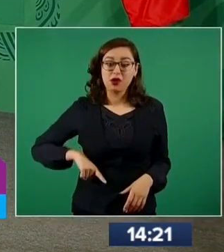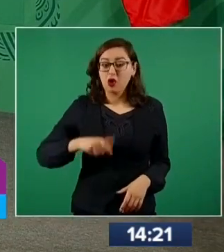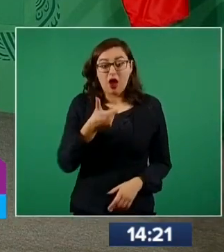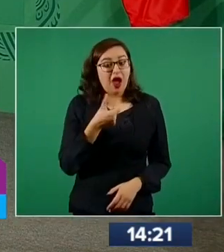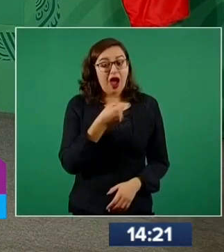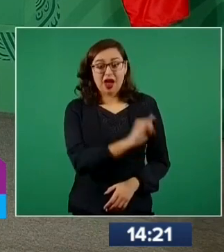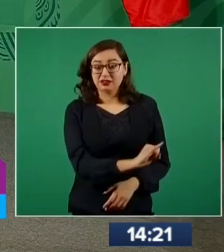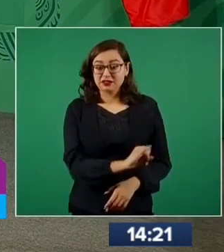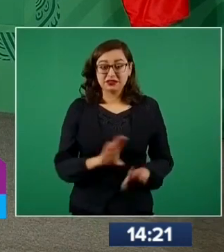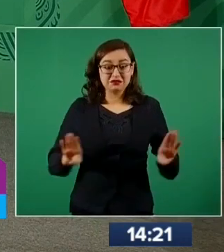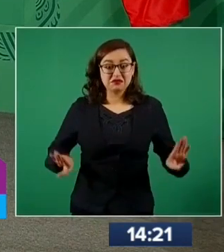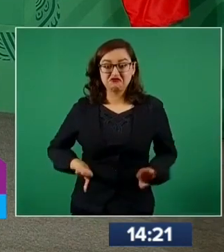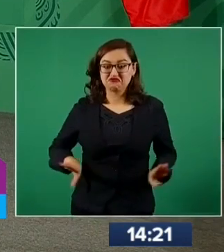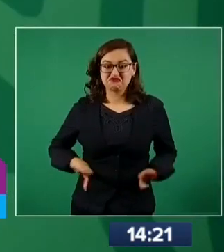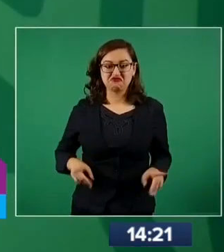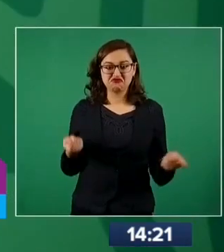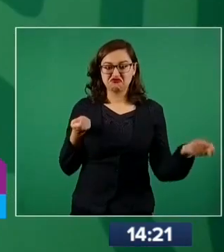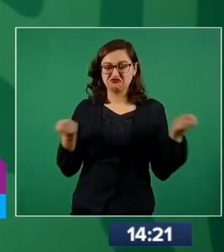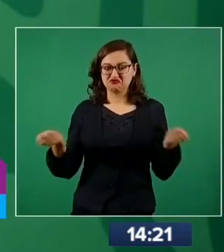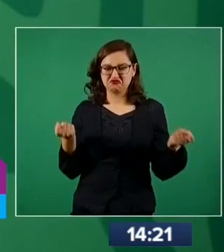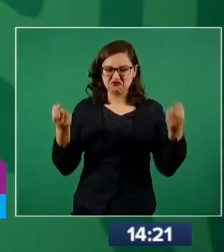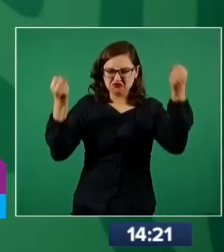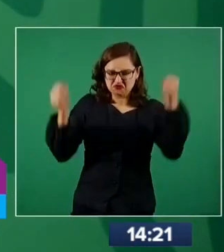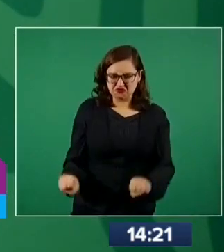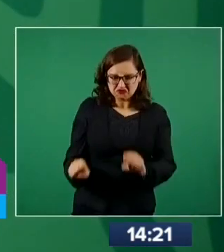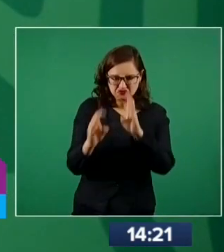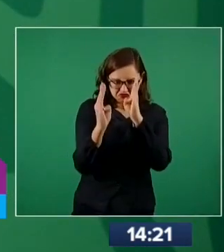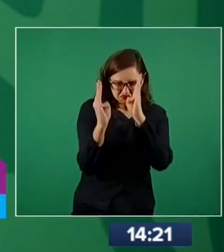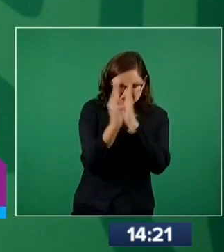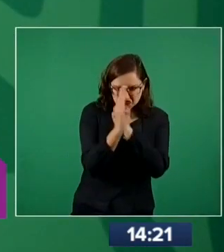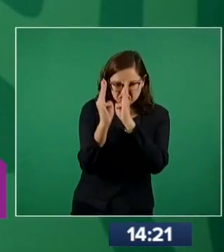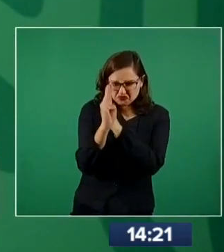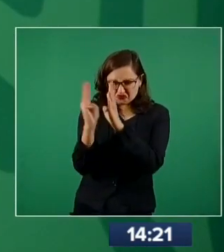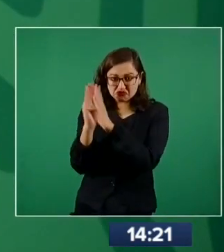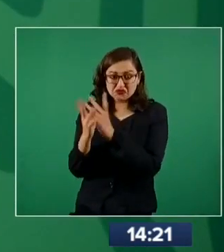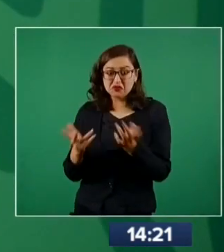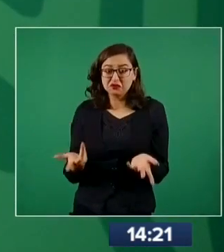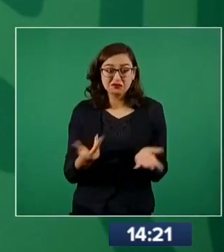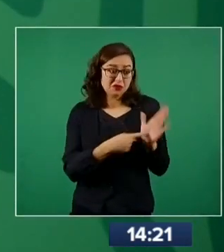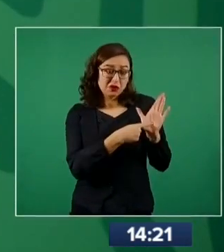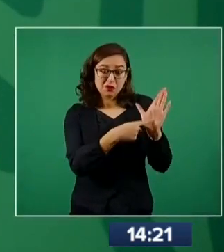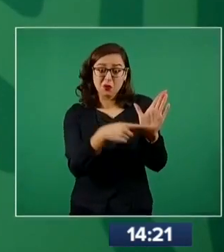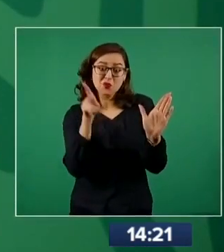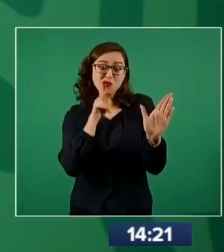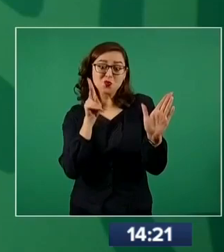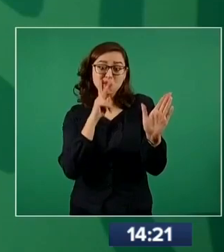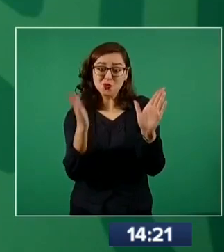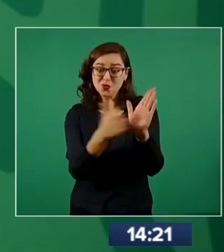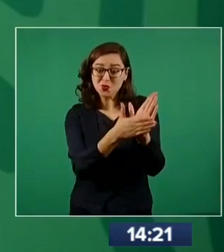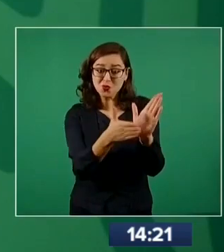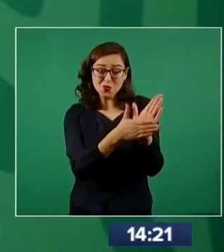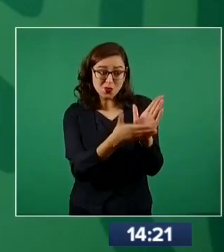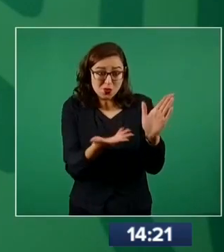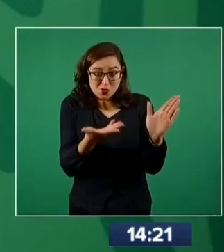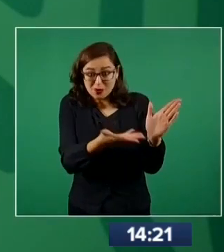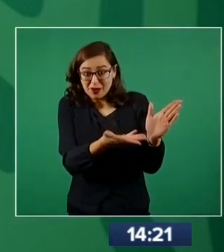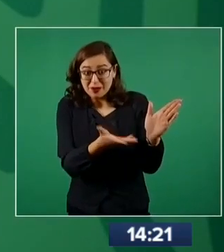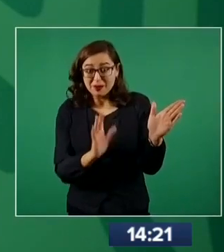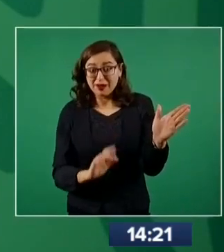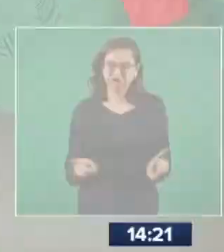que violaba los derechos humanos. El Estado era el principal violador de los derechos humanos.